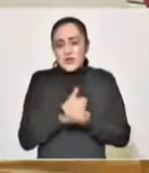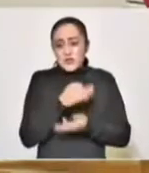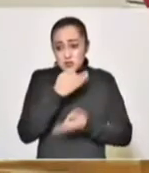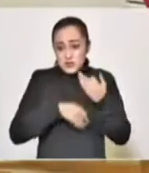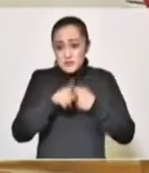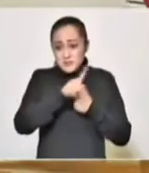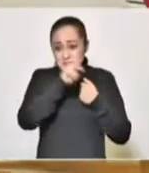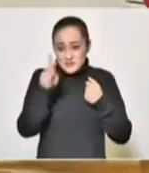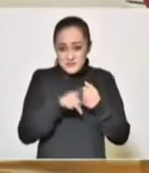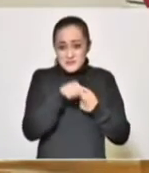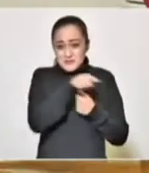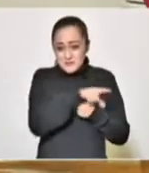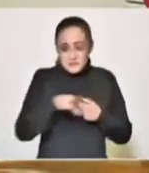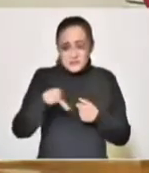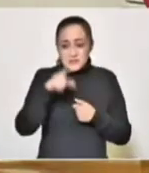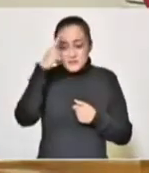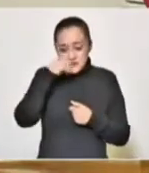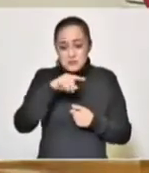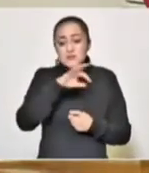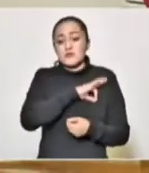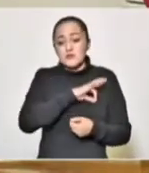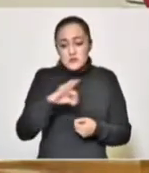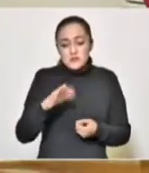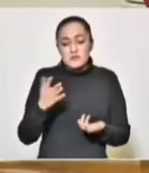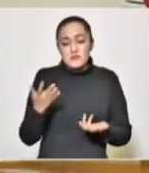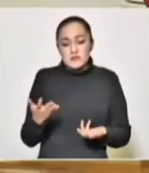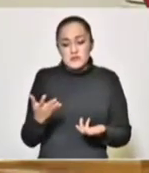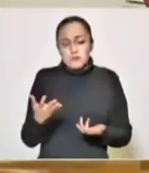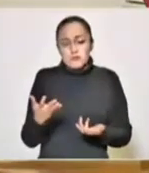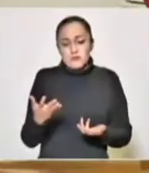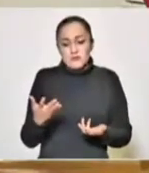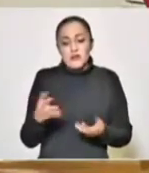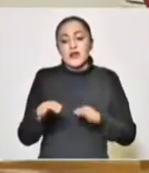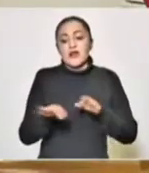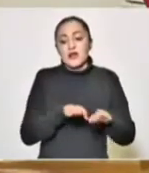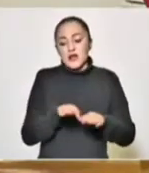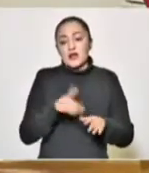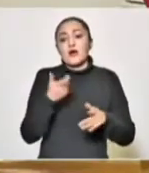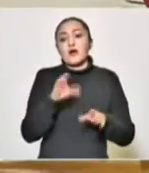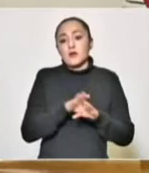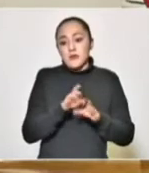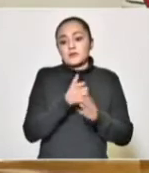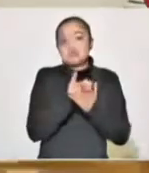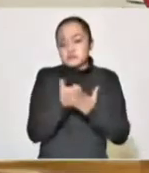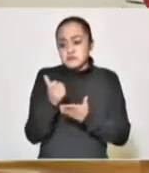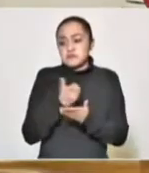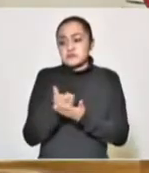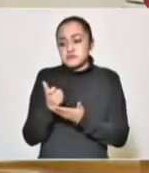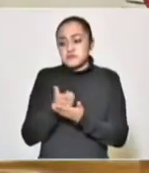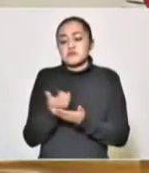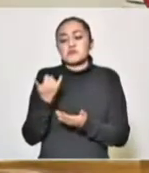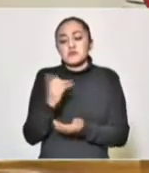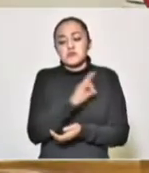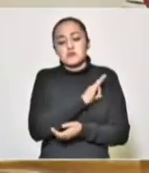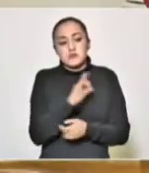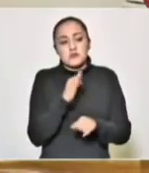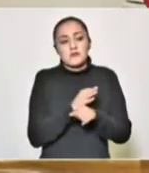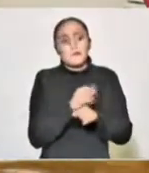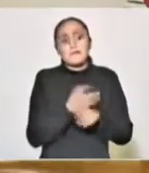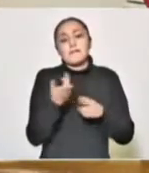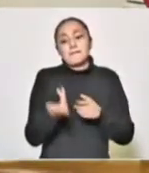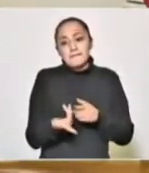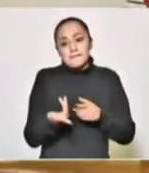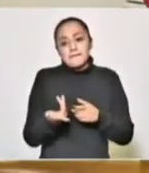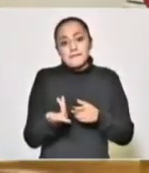países para poder generar condiciones de trabajo y de ingreso y poder hacer que de esta manera